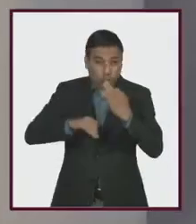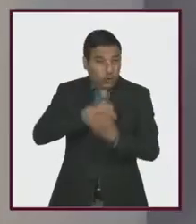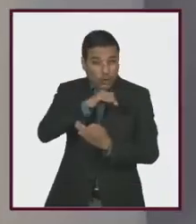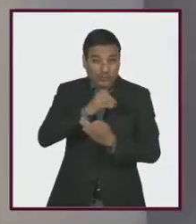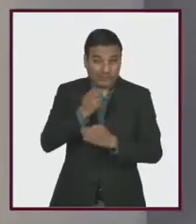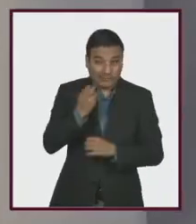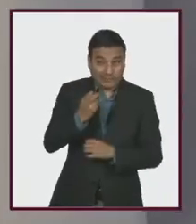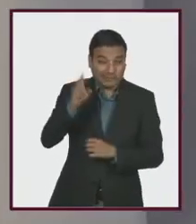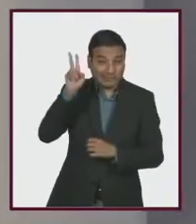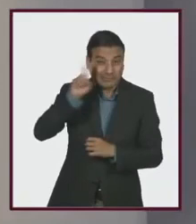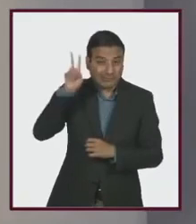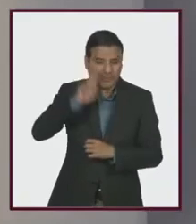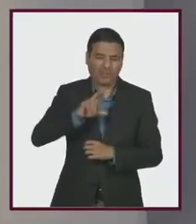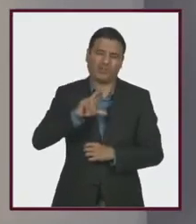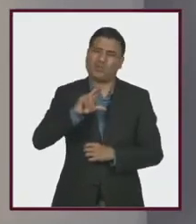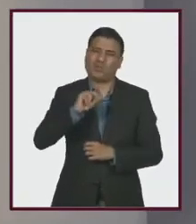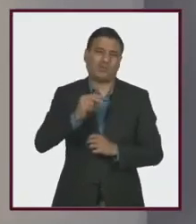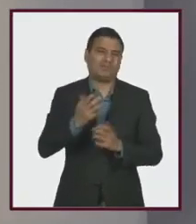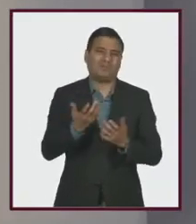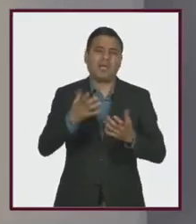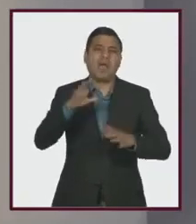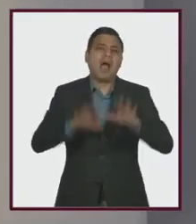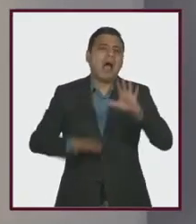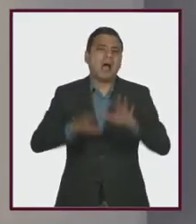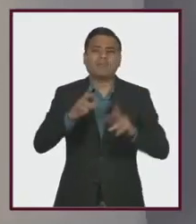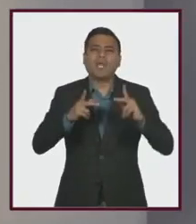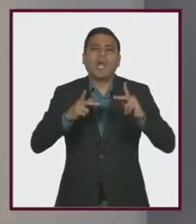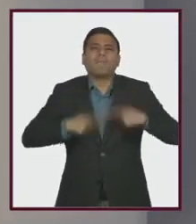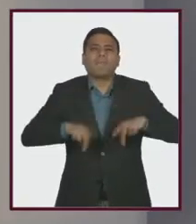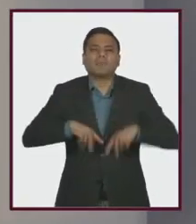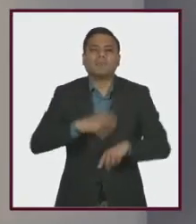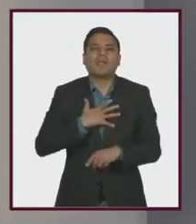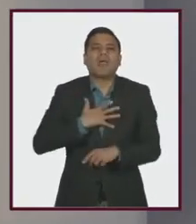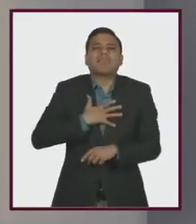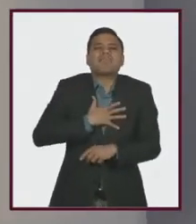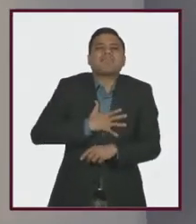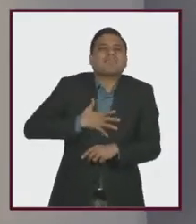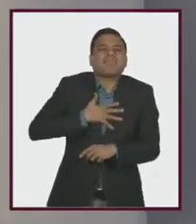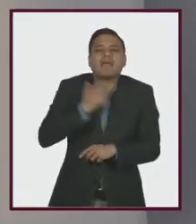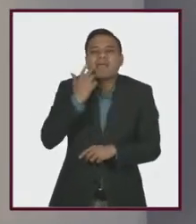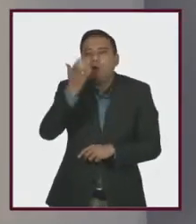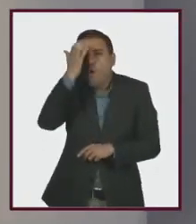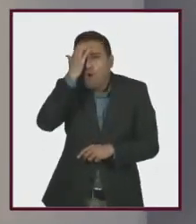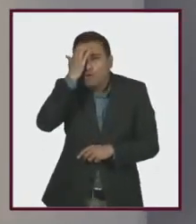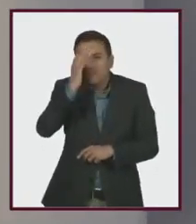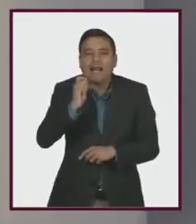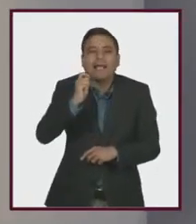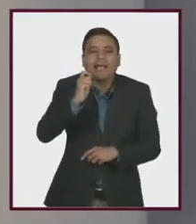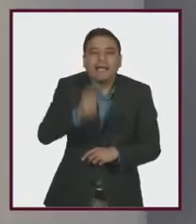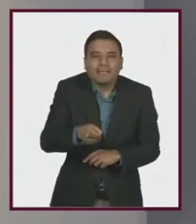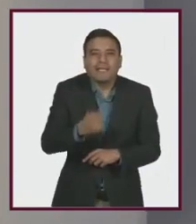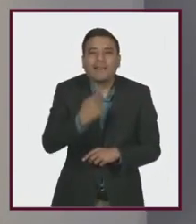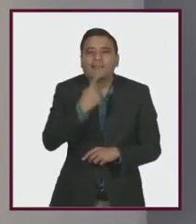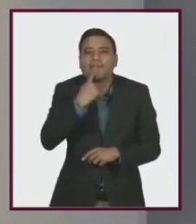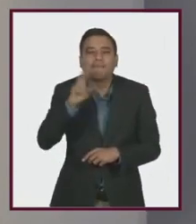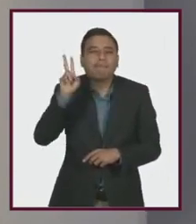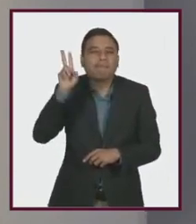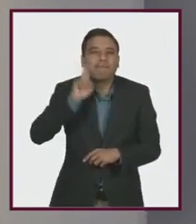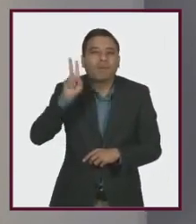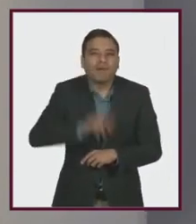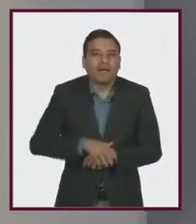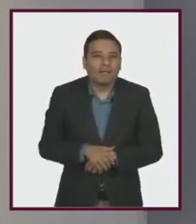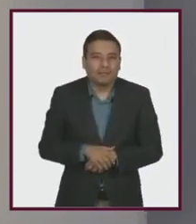se consume una vez. Muchas veces tienen consumos experimentales, pero todas tienen riesgos por diferentes circunstancias dependiendo